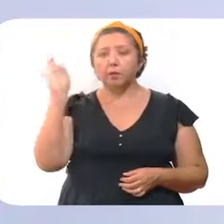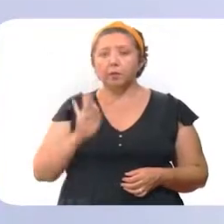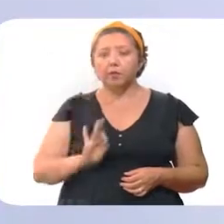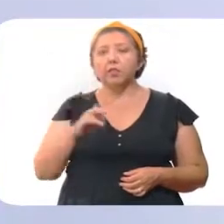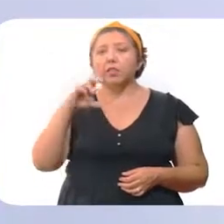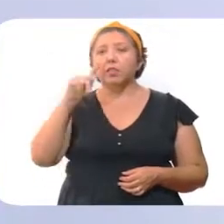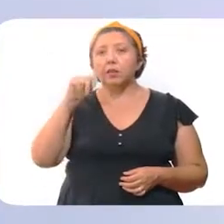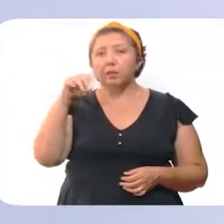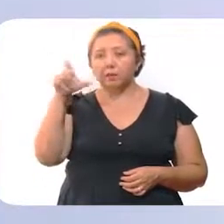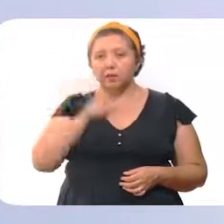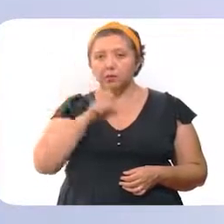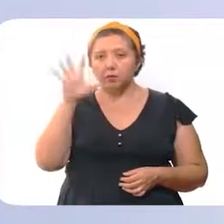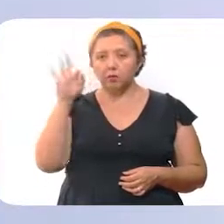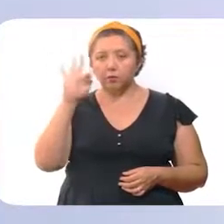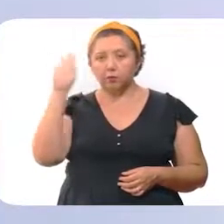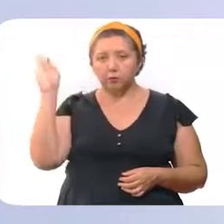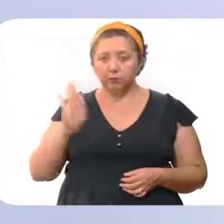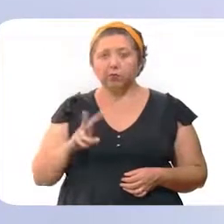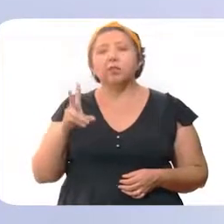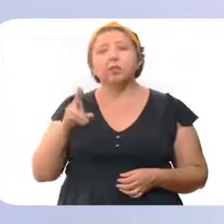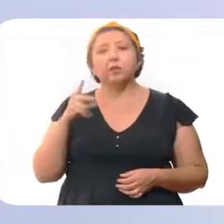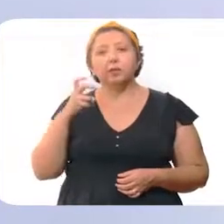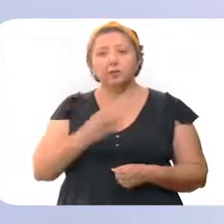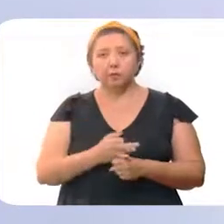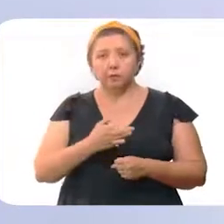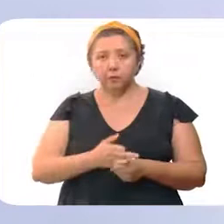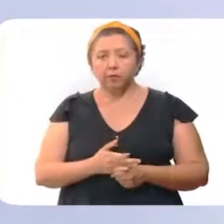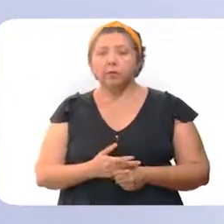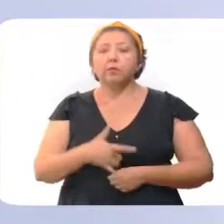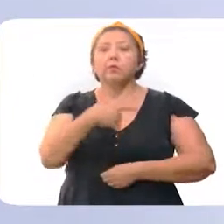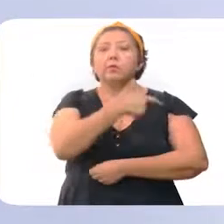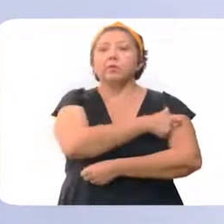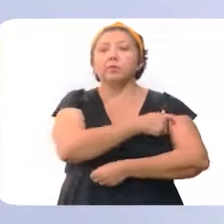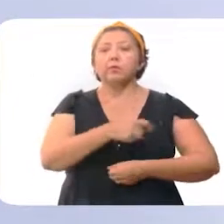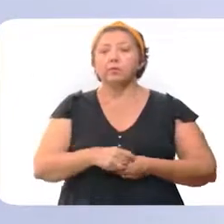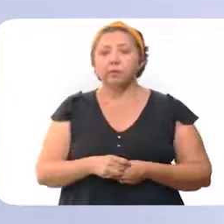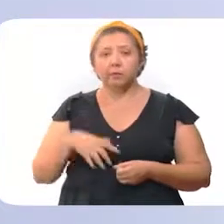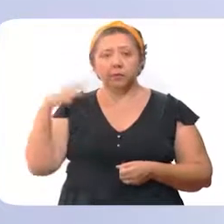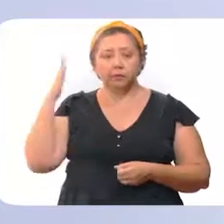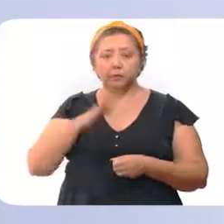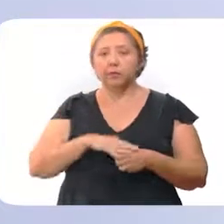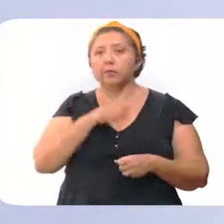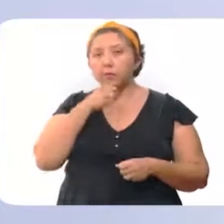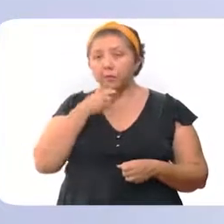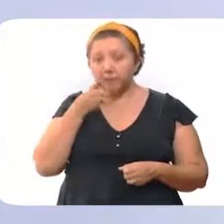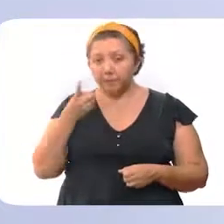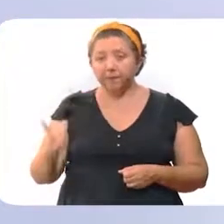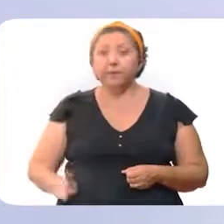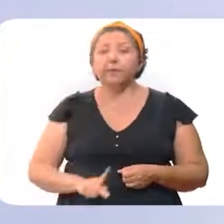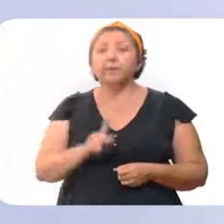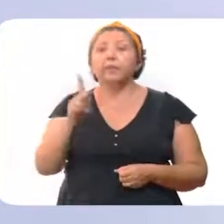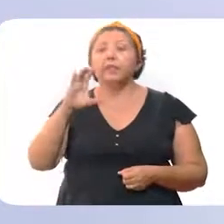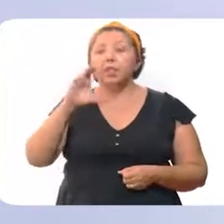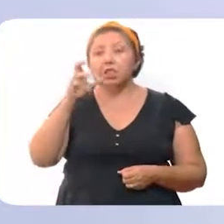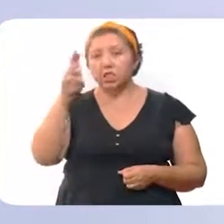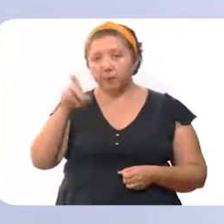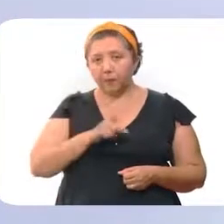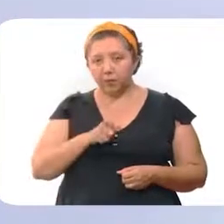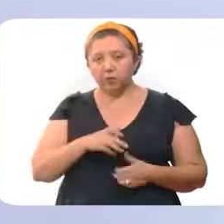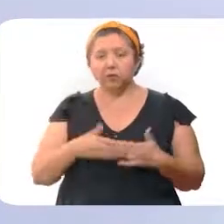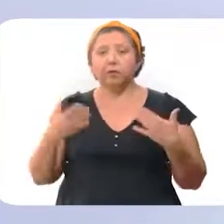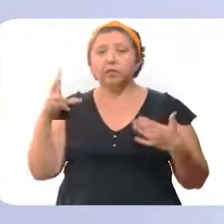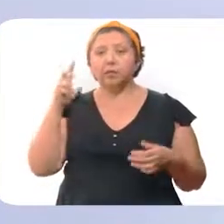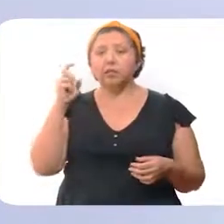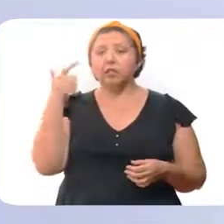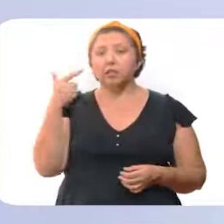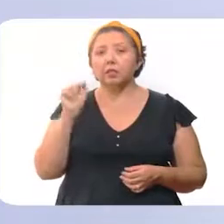Temash 40%. También en estos momentos se está aplicando vacuna para adultos mayores en los municipios de Chemash, con un avance